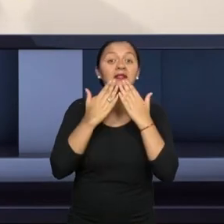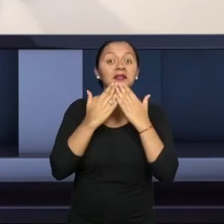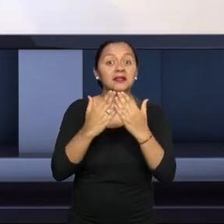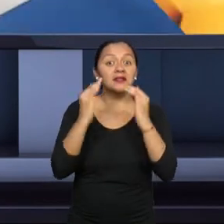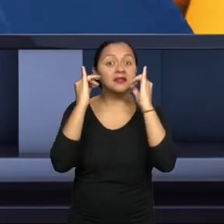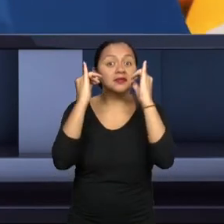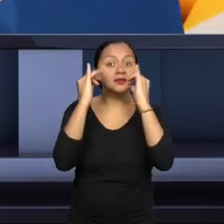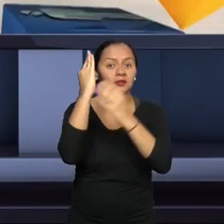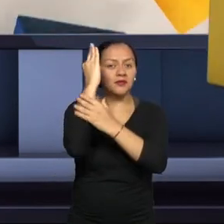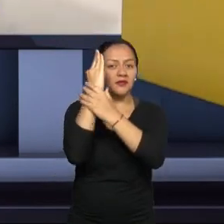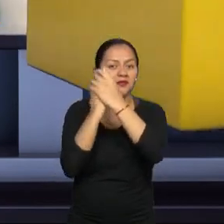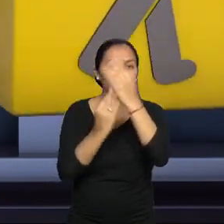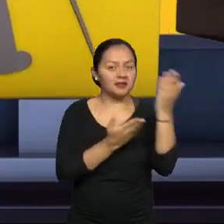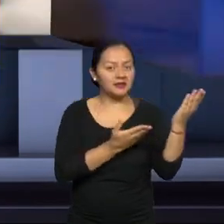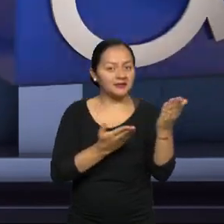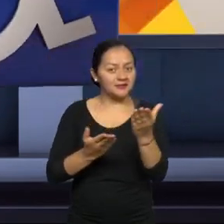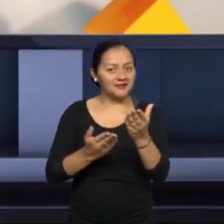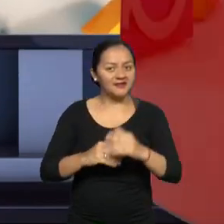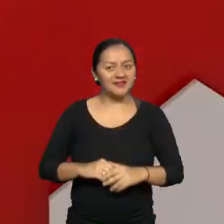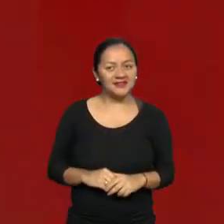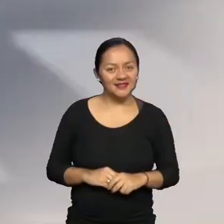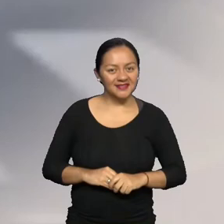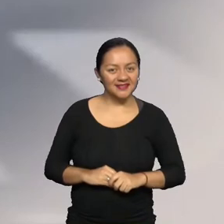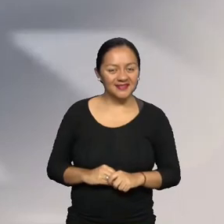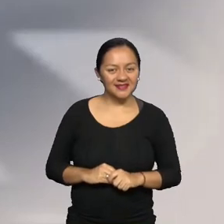instructor de FENASEC, que ya llega con nuevas enseñanzas.